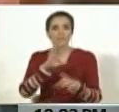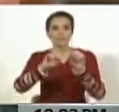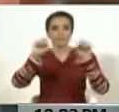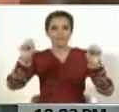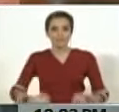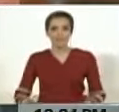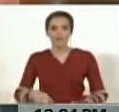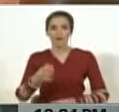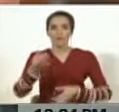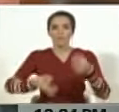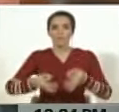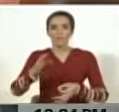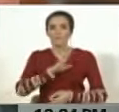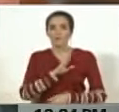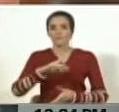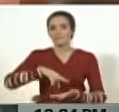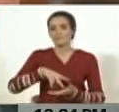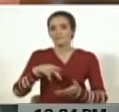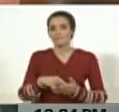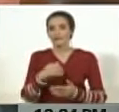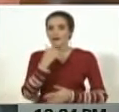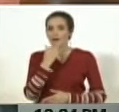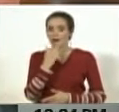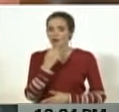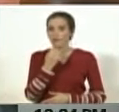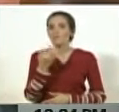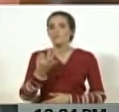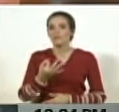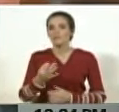judicial nuestro. Es decir, que es un órgano